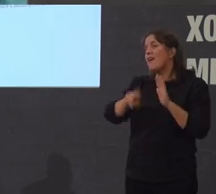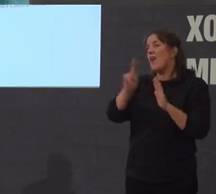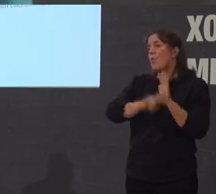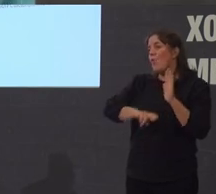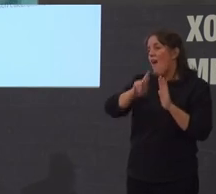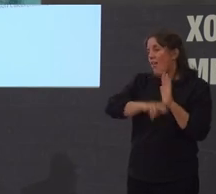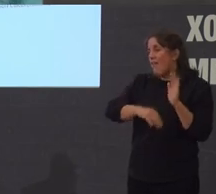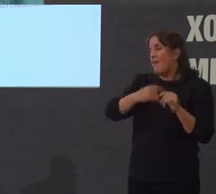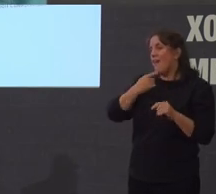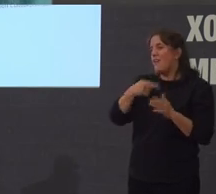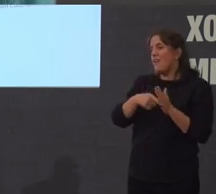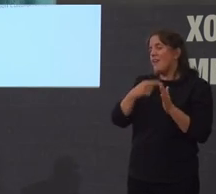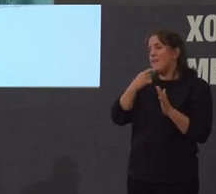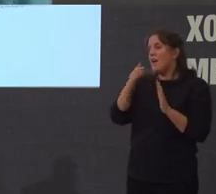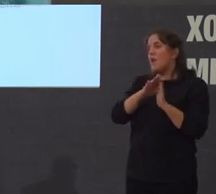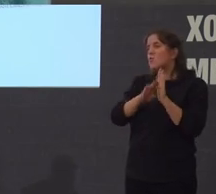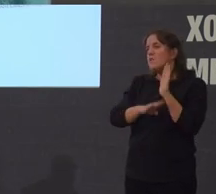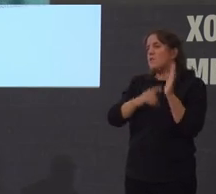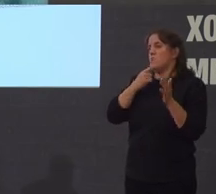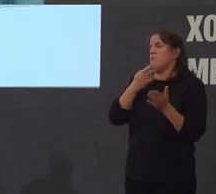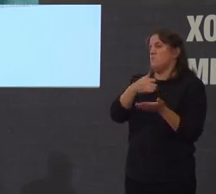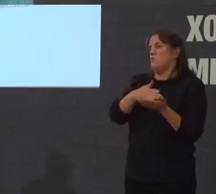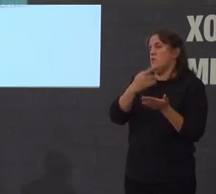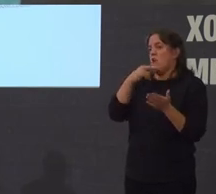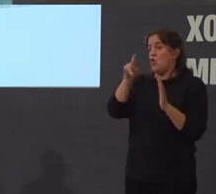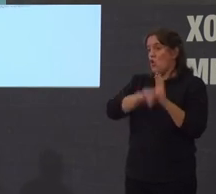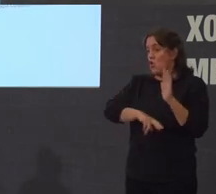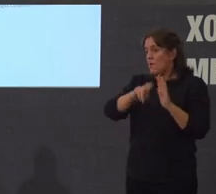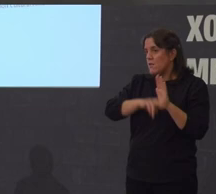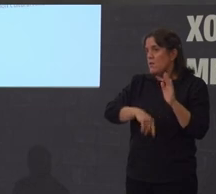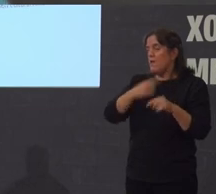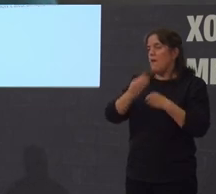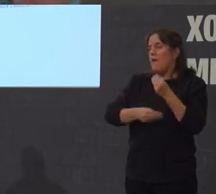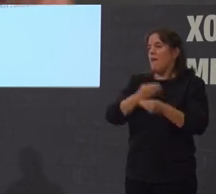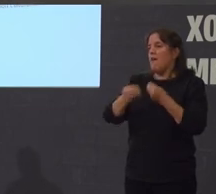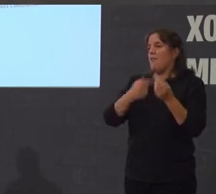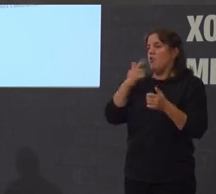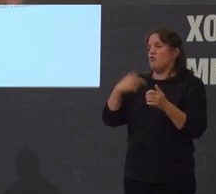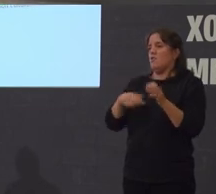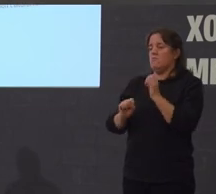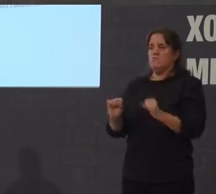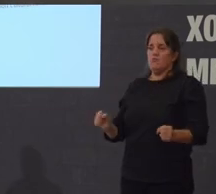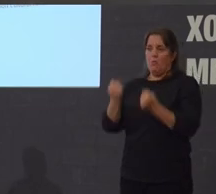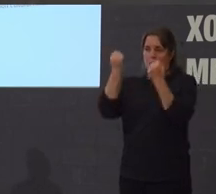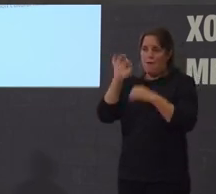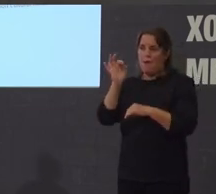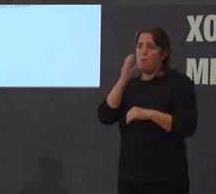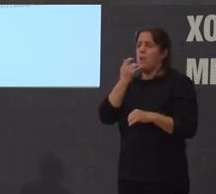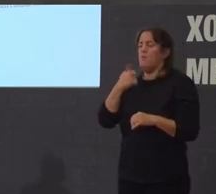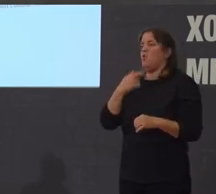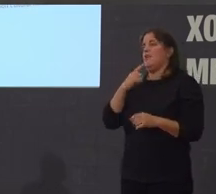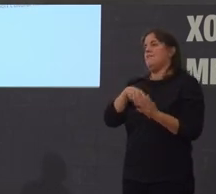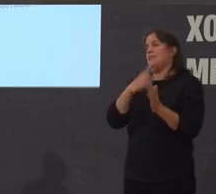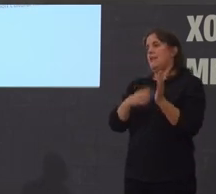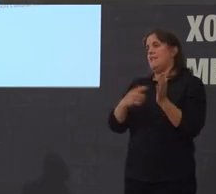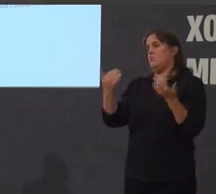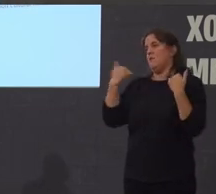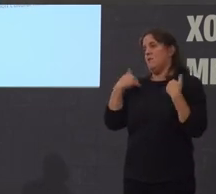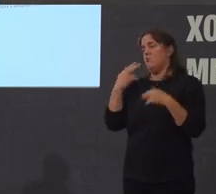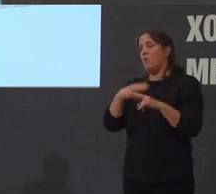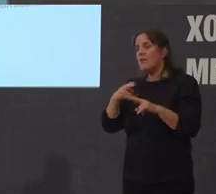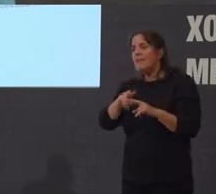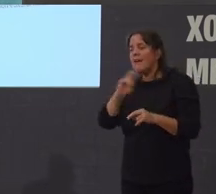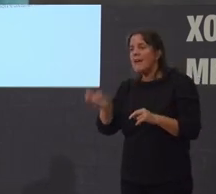que la que bendita da por una serie de disposiciones que van o sublevados por ejemplo las leyes de responsabilidades políticas todo ese sistema